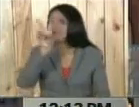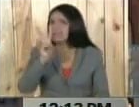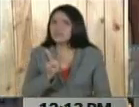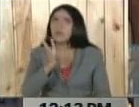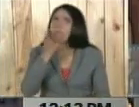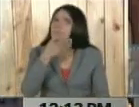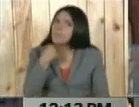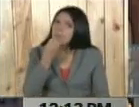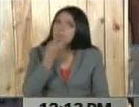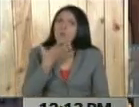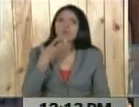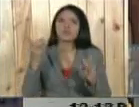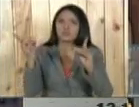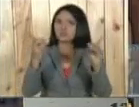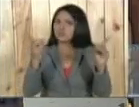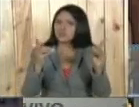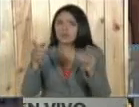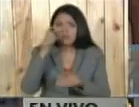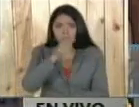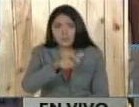hermoso proceso de diálogo social